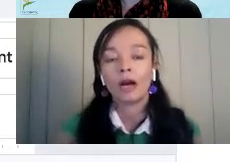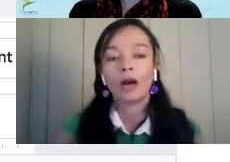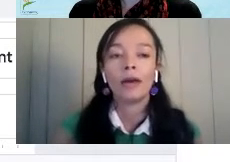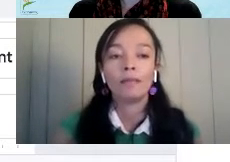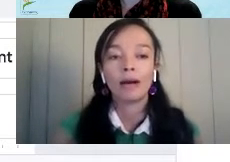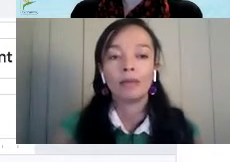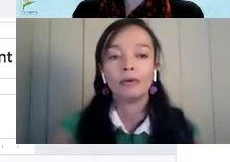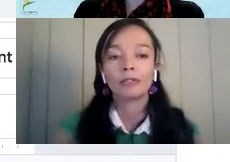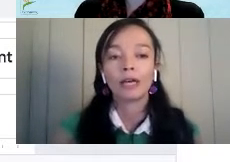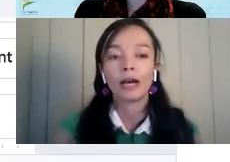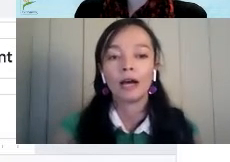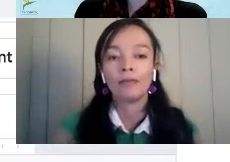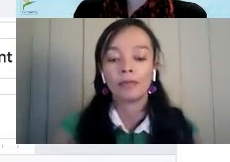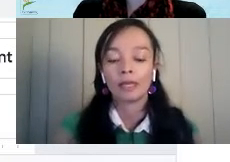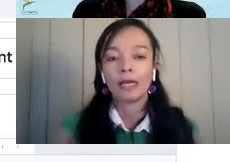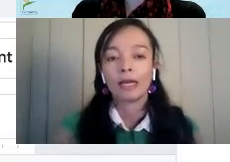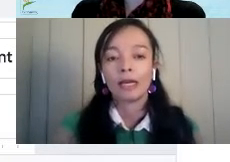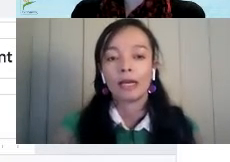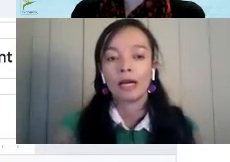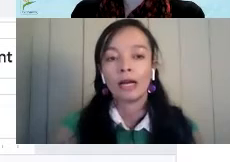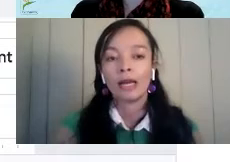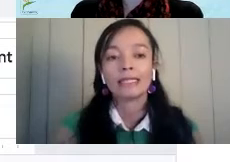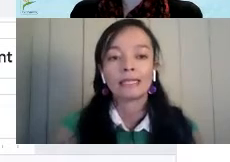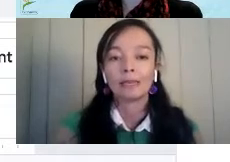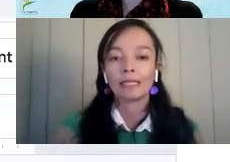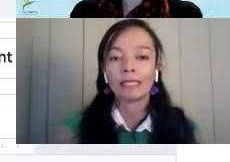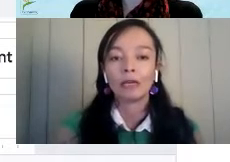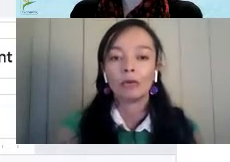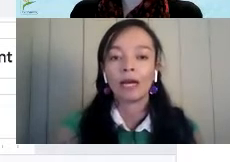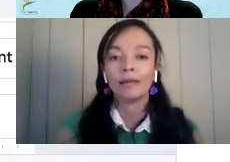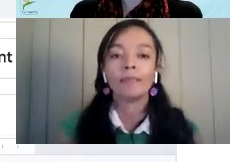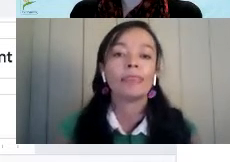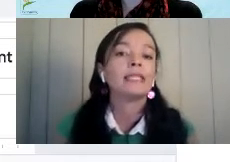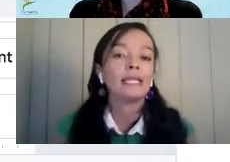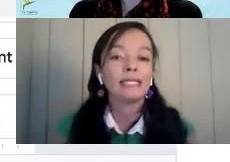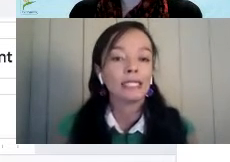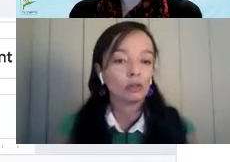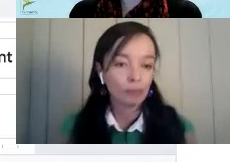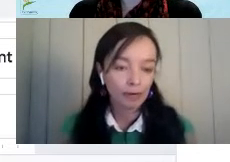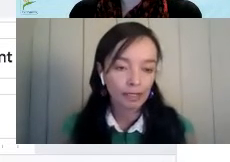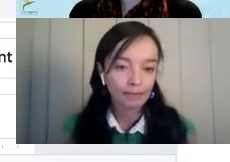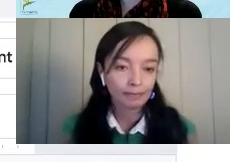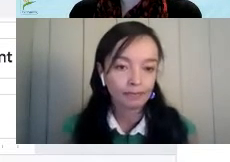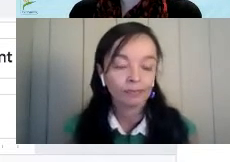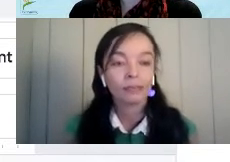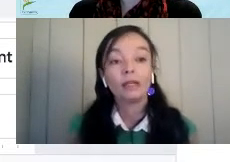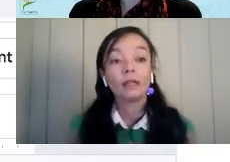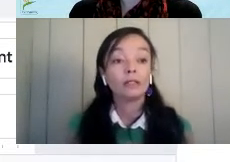Ahora, vámonos a las etapas del lenguaje de señas de los bebés.